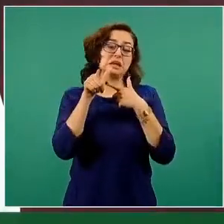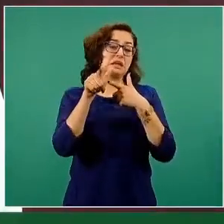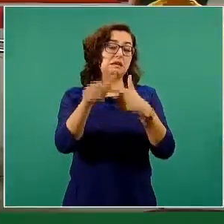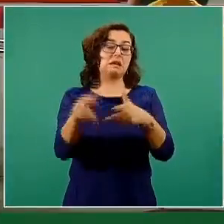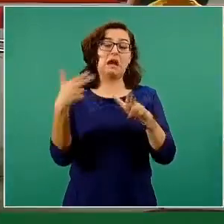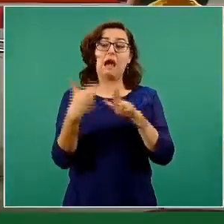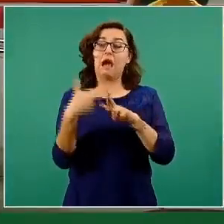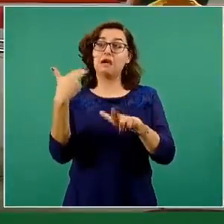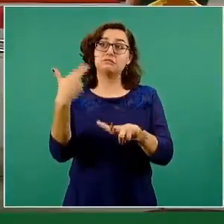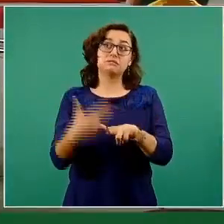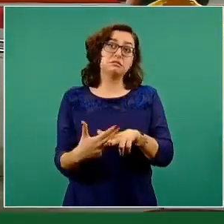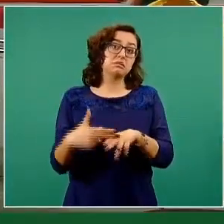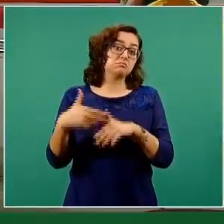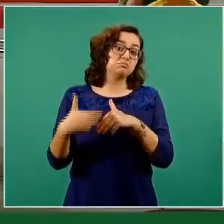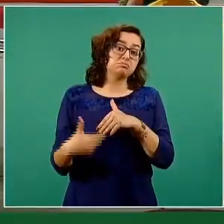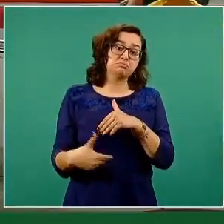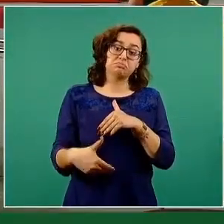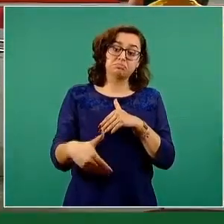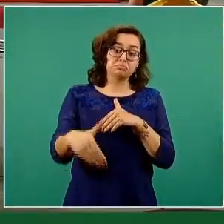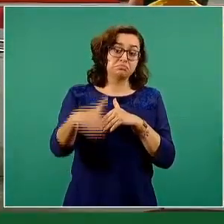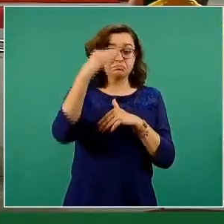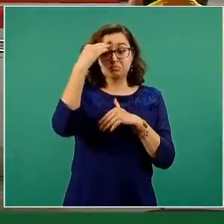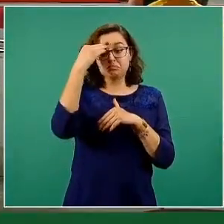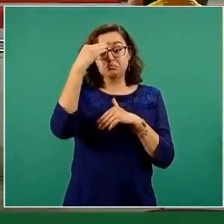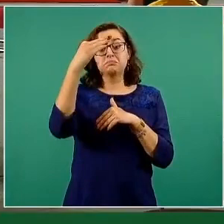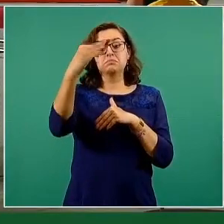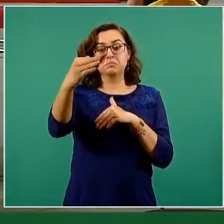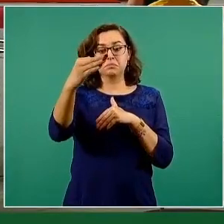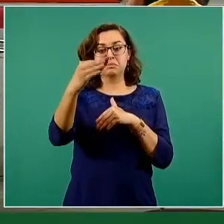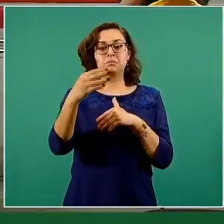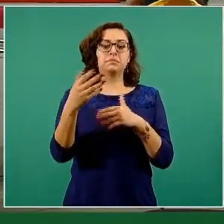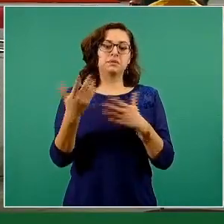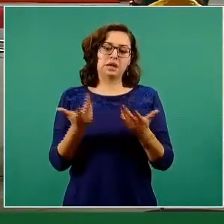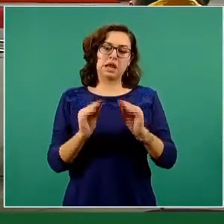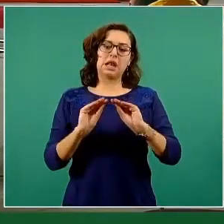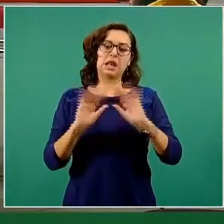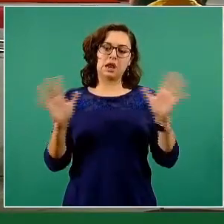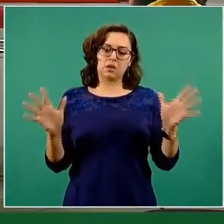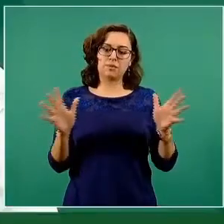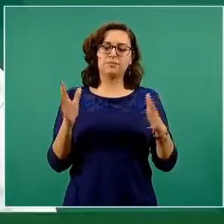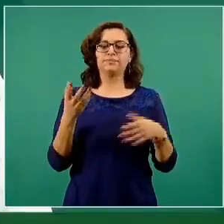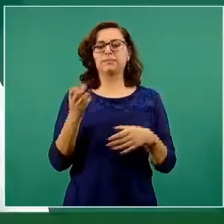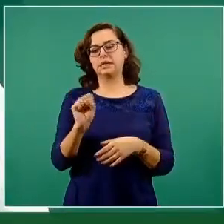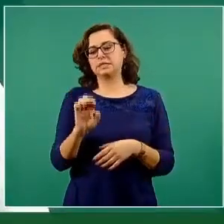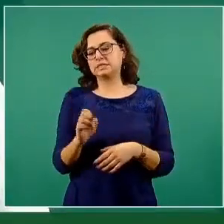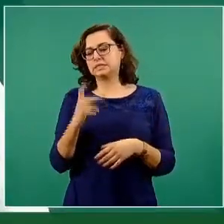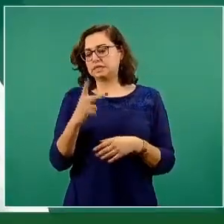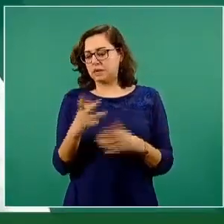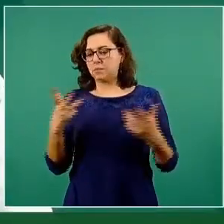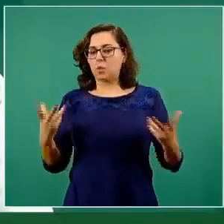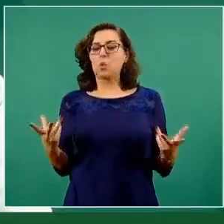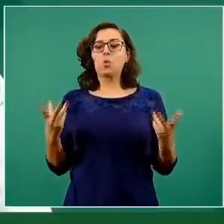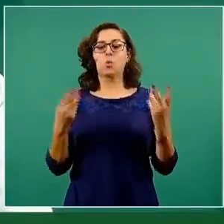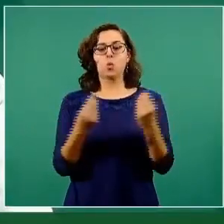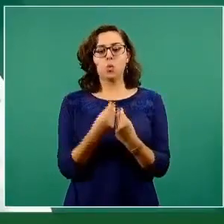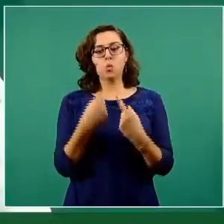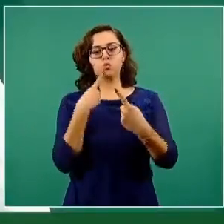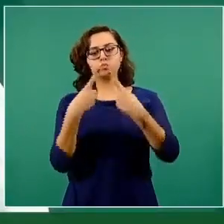Estaremos trabajando desde luego con la Secretaría de Educación Pública para transmitir esta idea